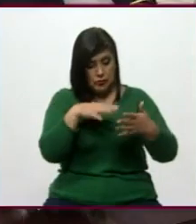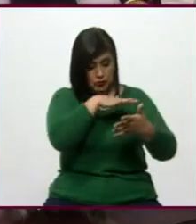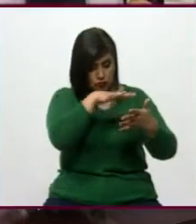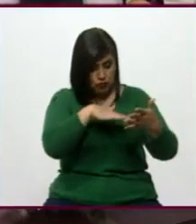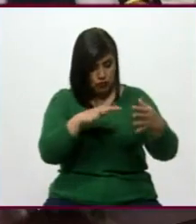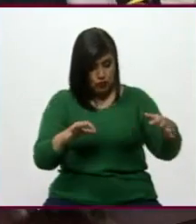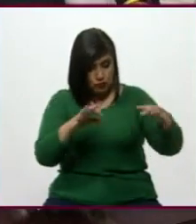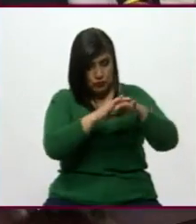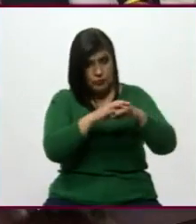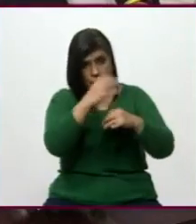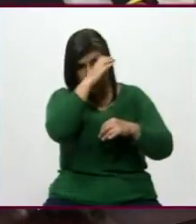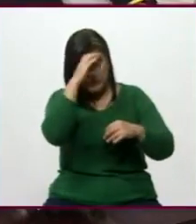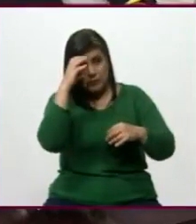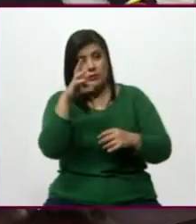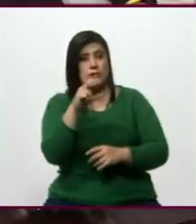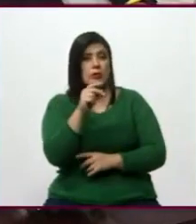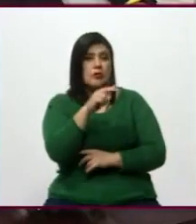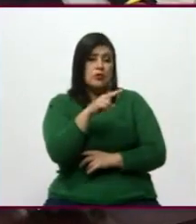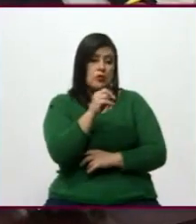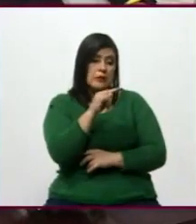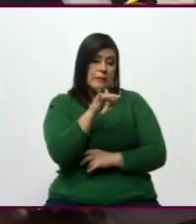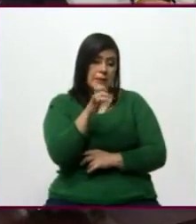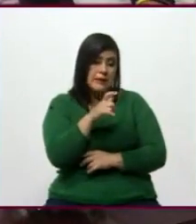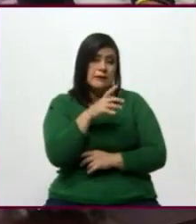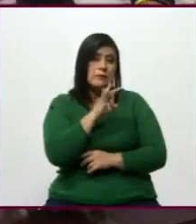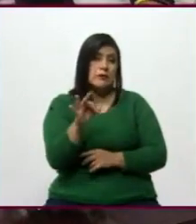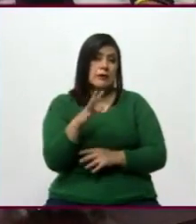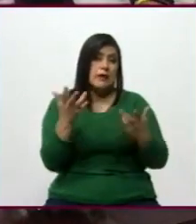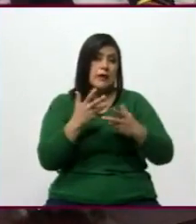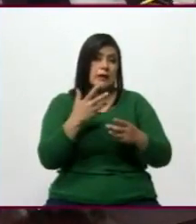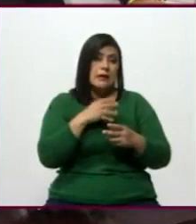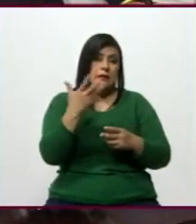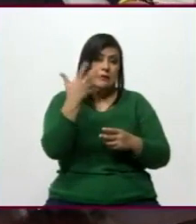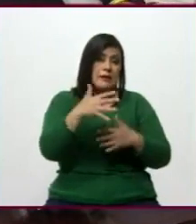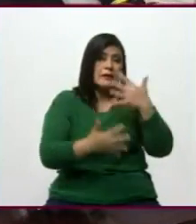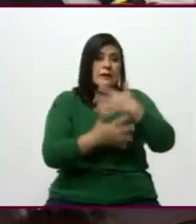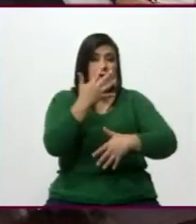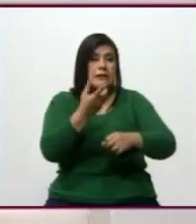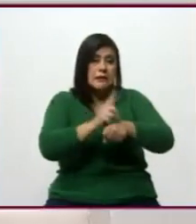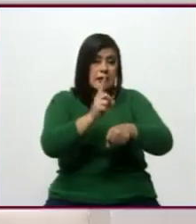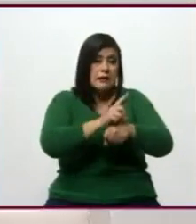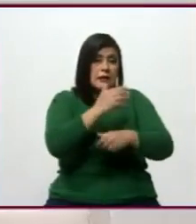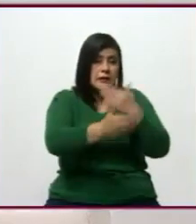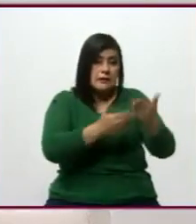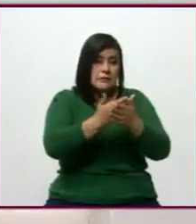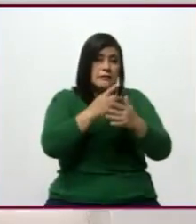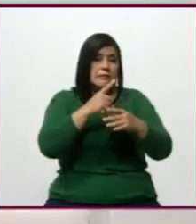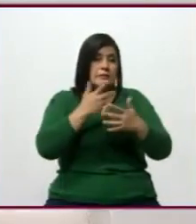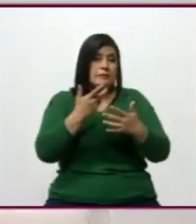sino nosotros o por ejemplo en notimex podemos generar 10 15 servicios diarios en diferentes